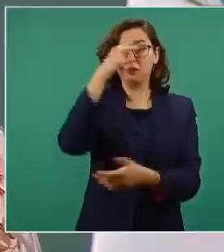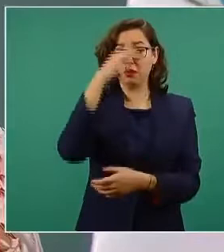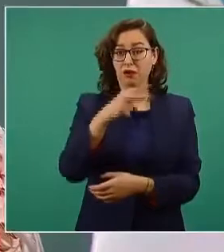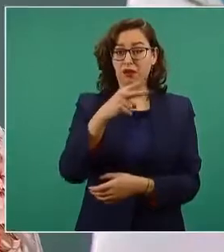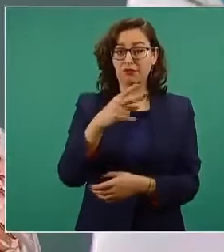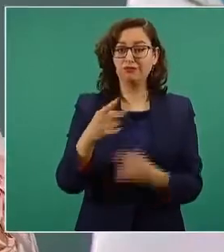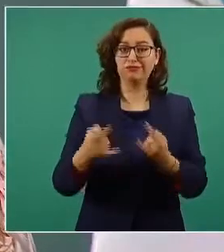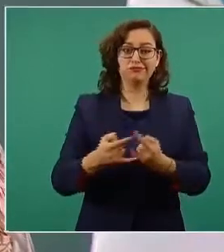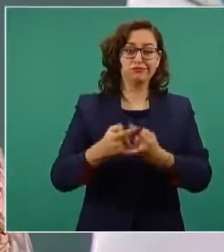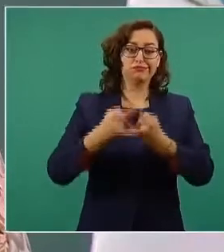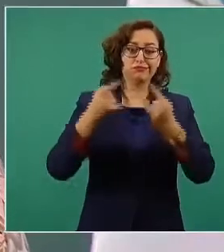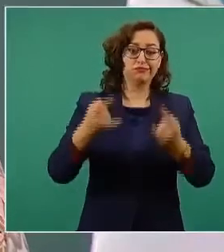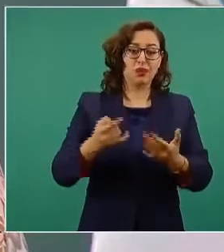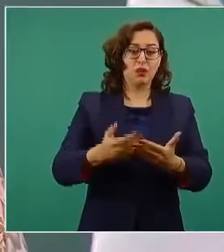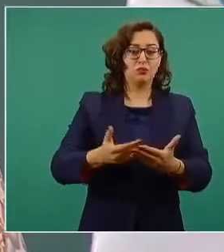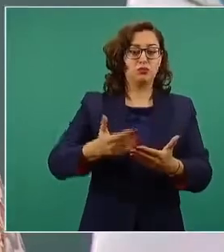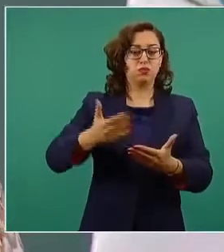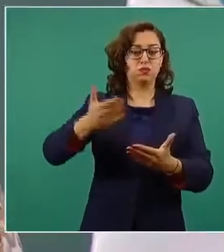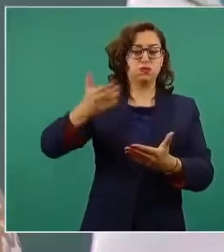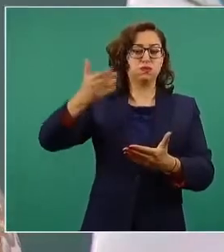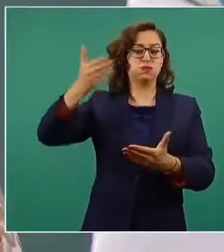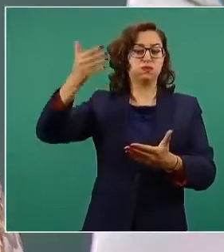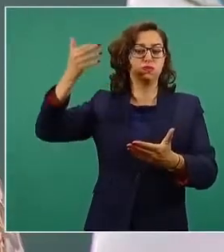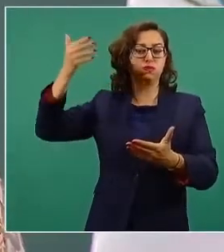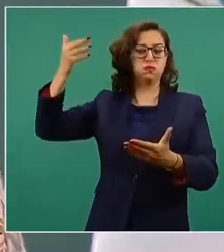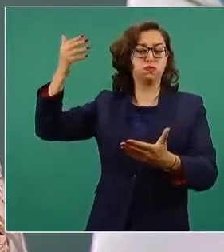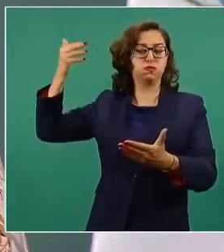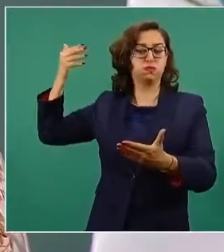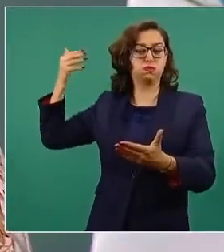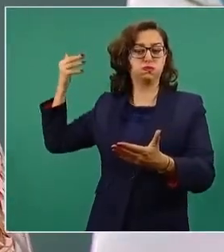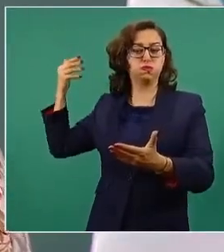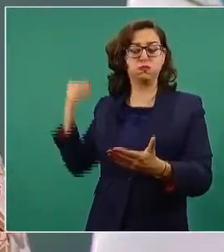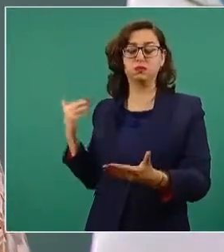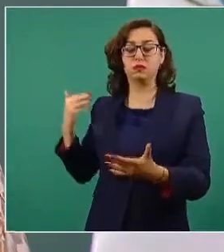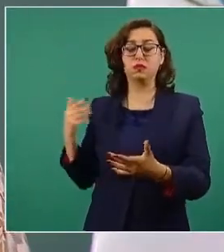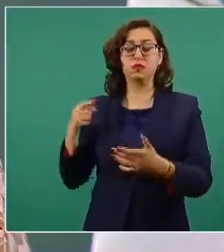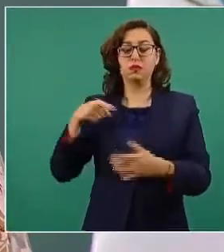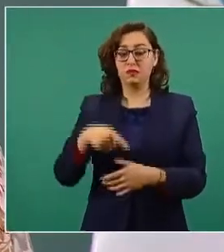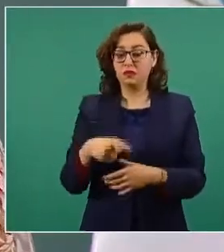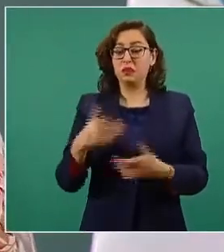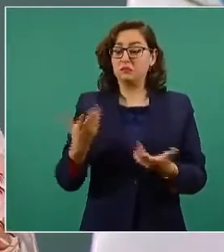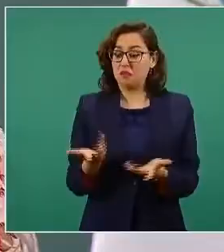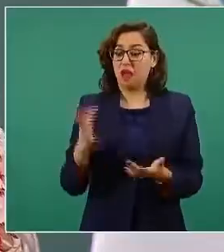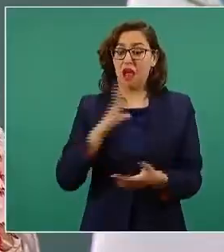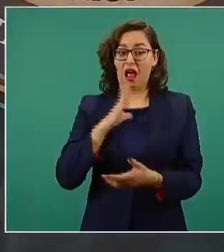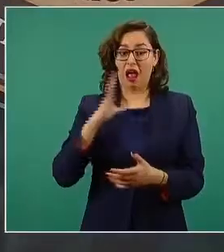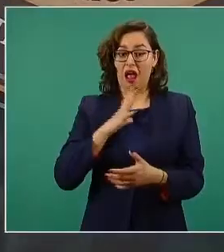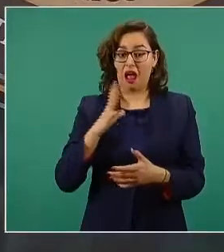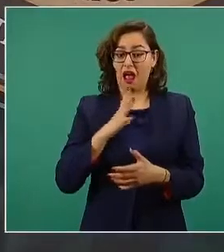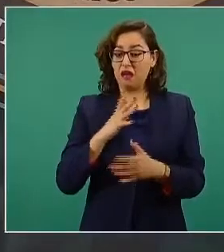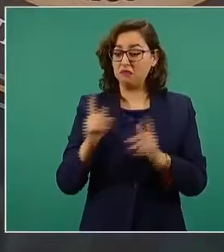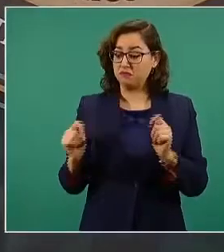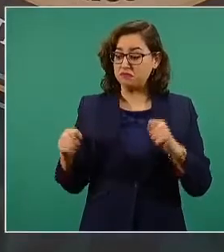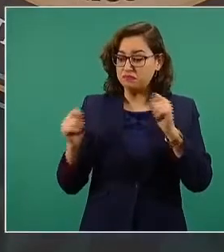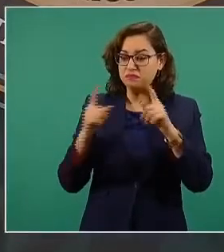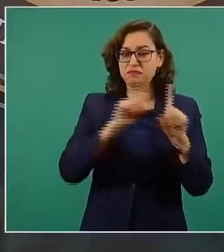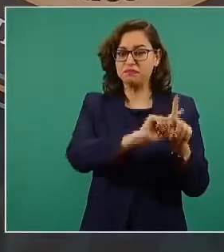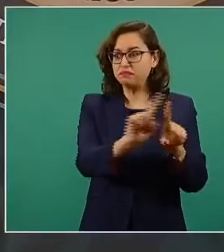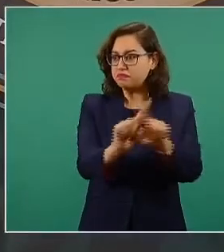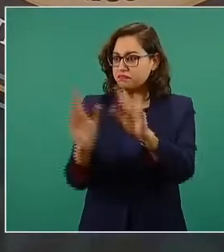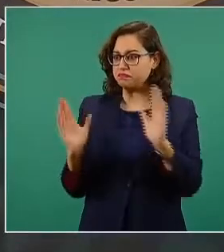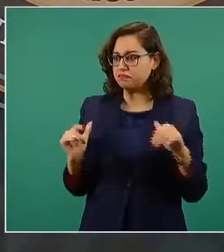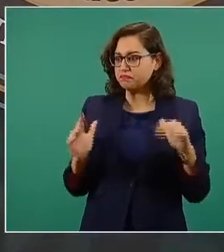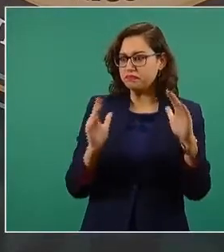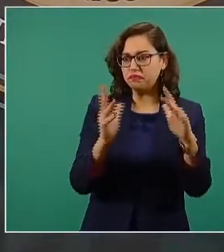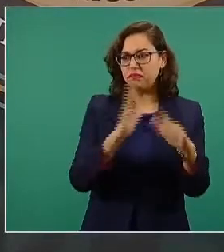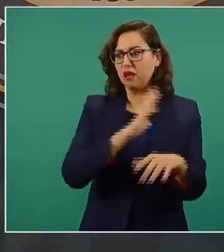milenaria. La primera civilización que dejó vestigios arqueológicos es la Cuicuilca, que data del 800 antes de nuestra